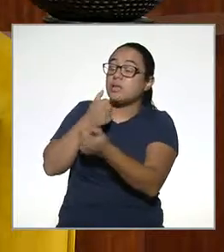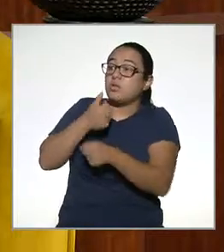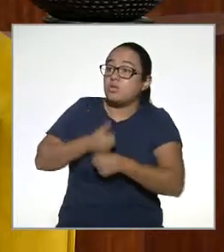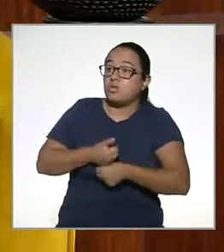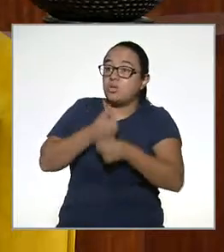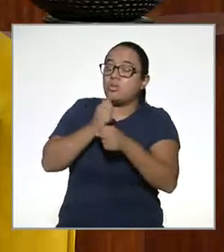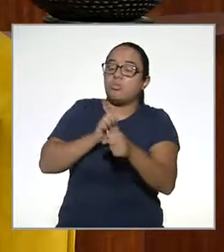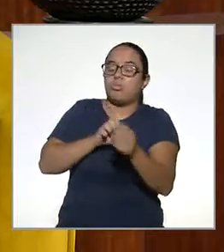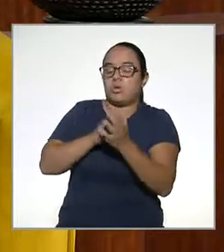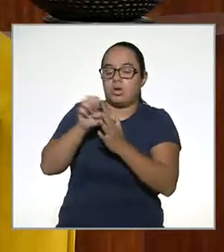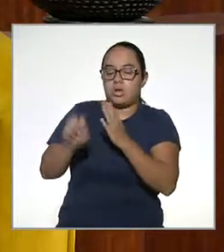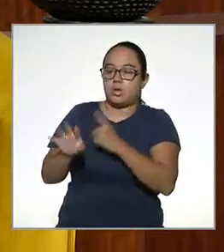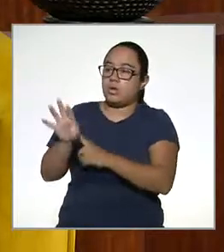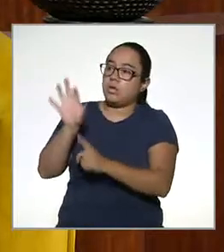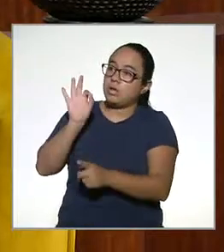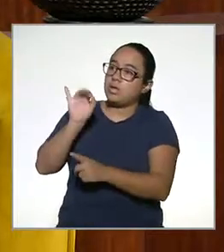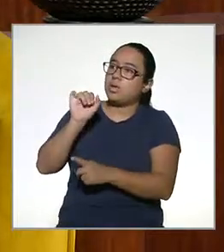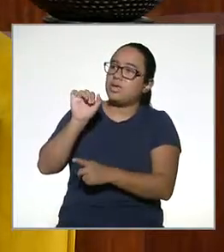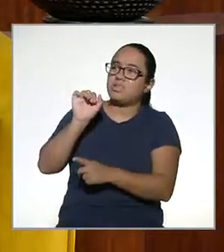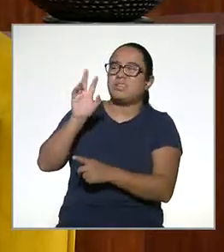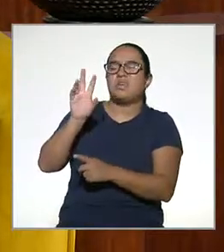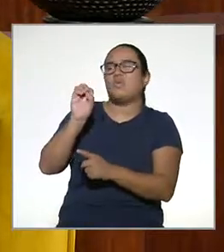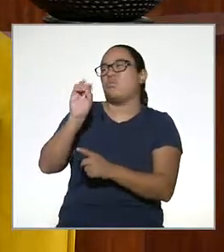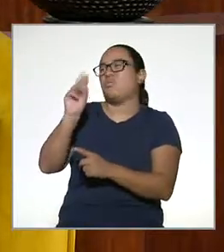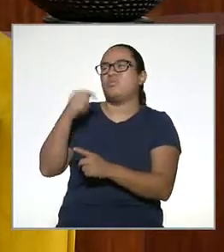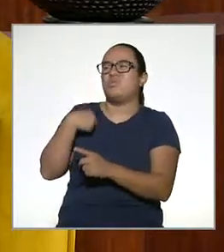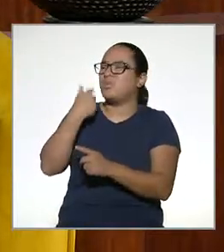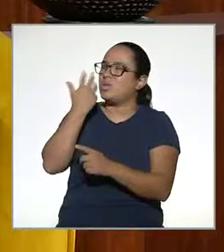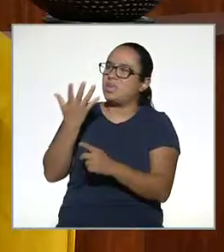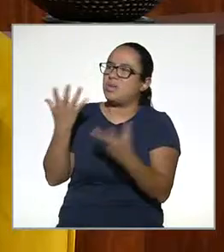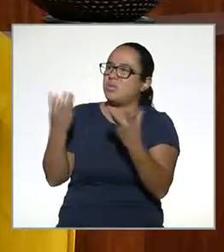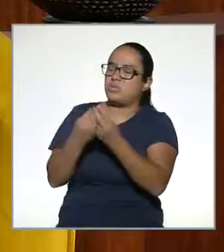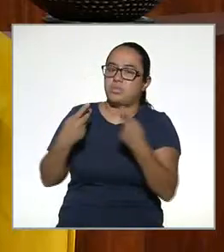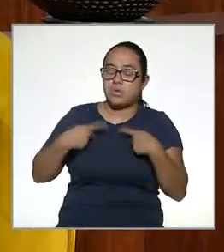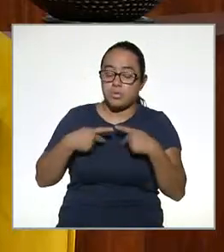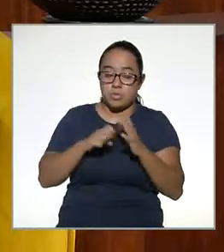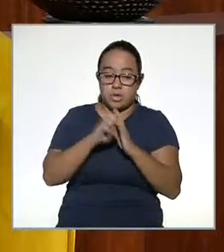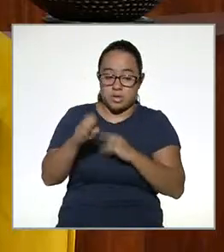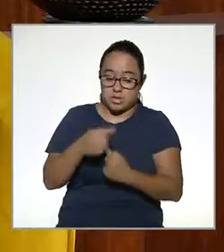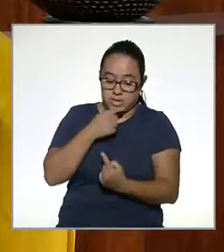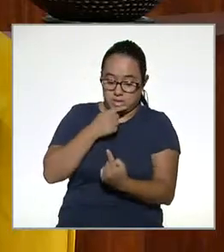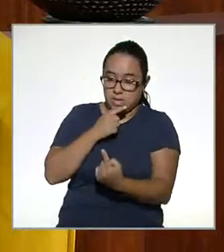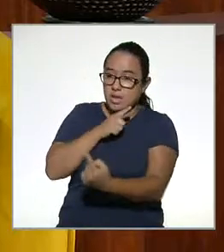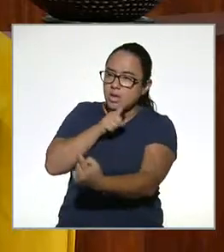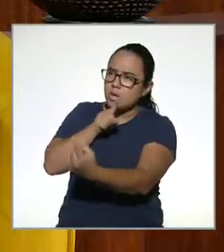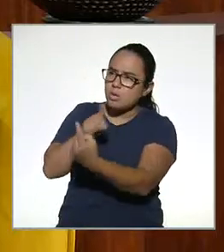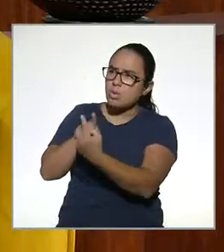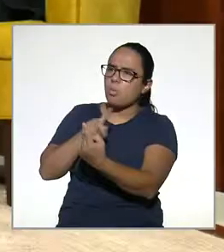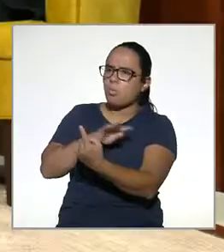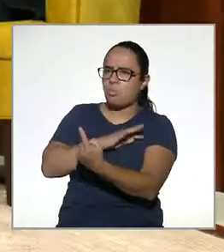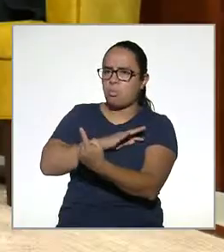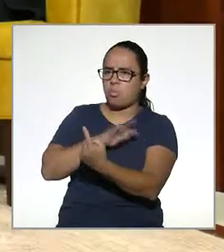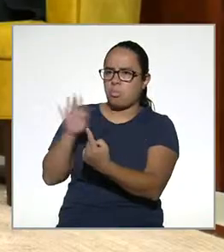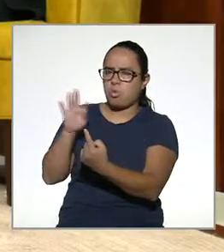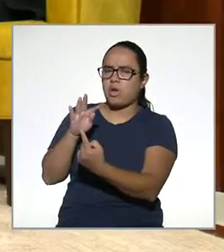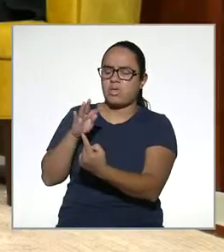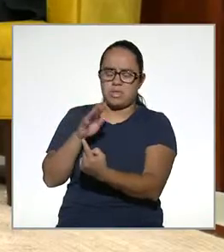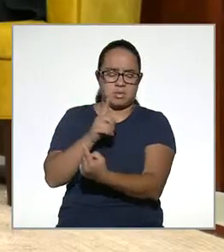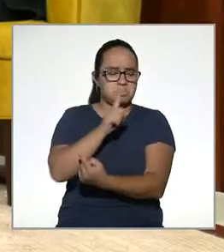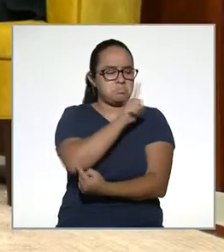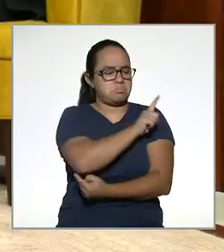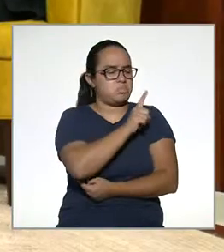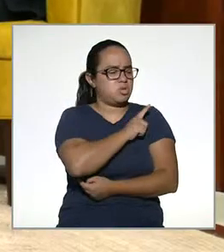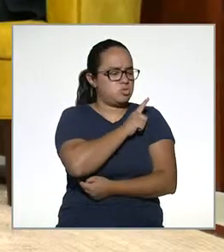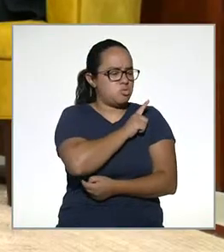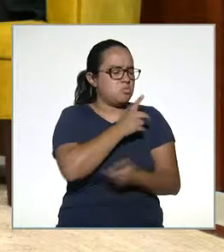elegir estar con menos personas, o sea, un niño introvertido puede disfrutar de estar en soledad, de